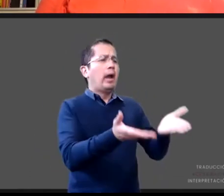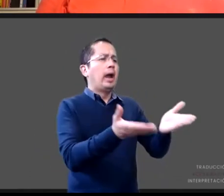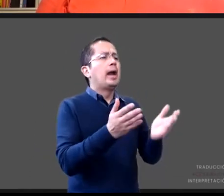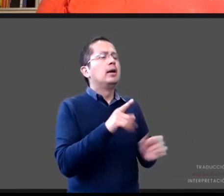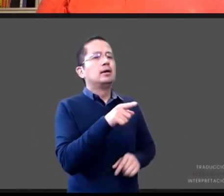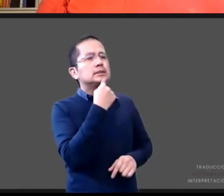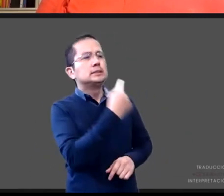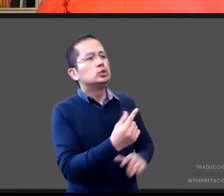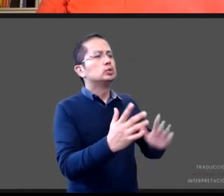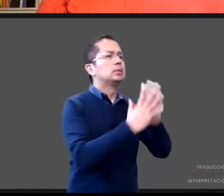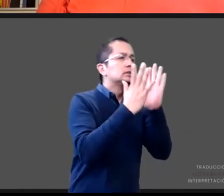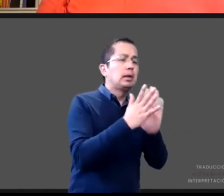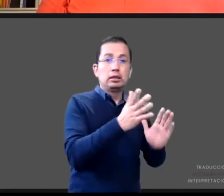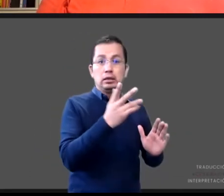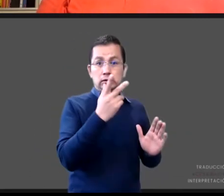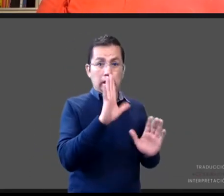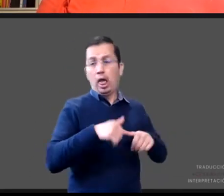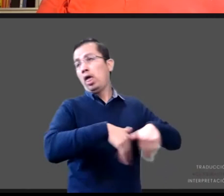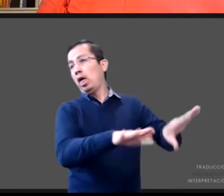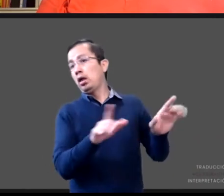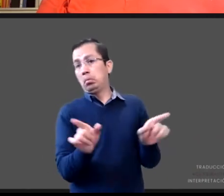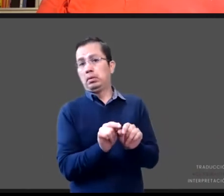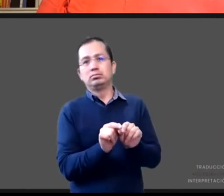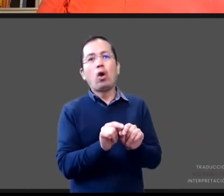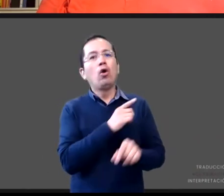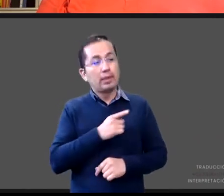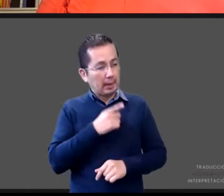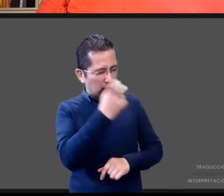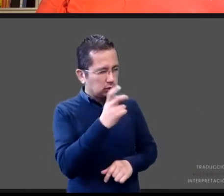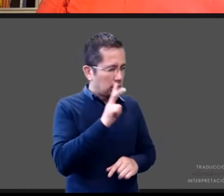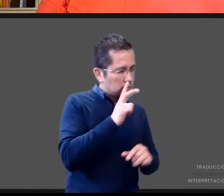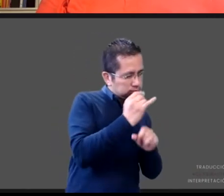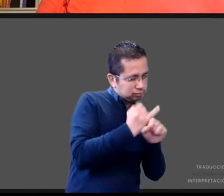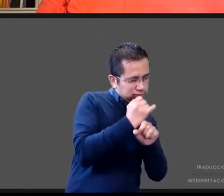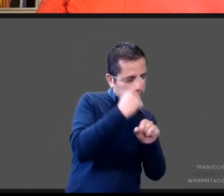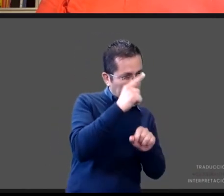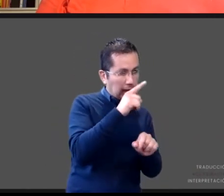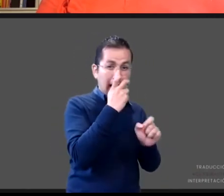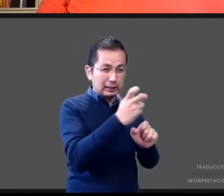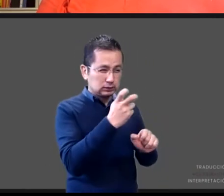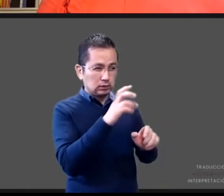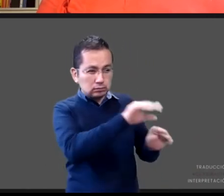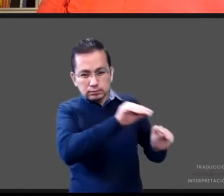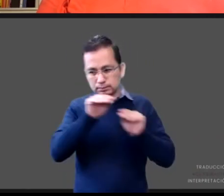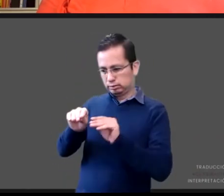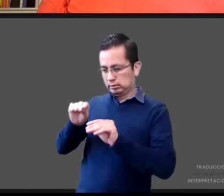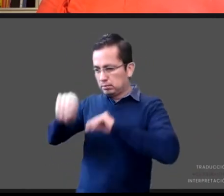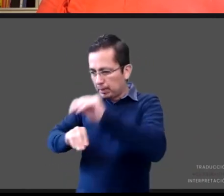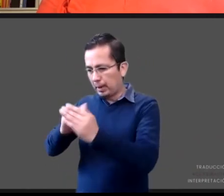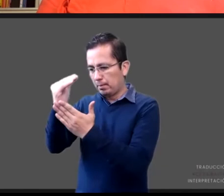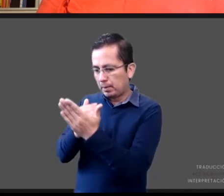traducimos eso en propuestas concretas de política pública, estamos perdiendo la enorme oportunidad de que ese derecho a la participación se vea